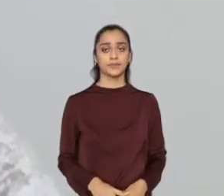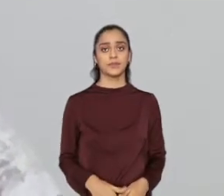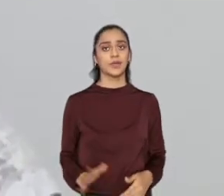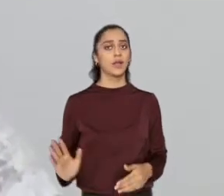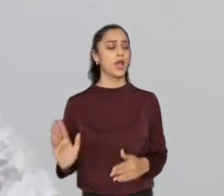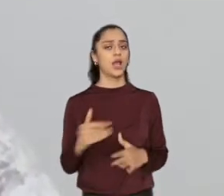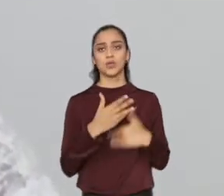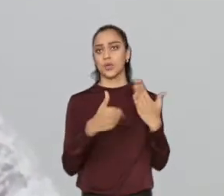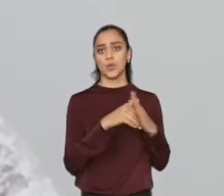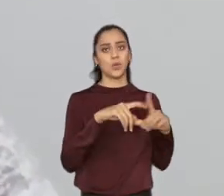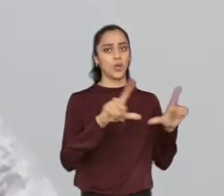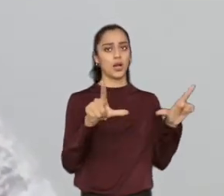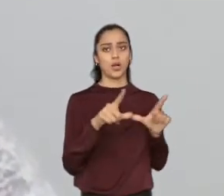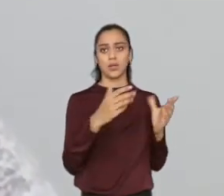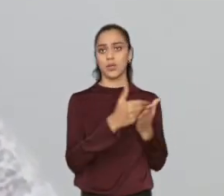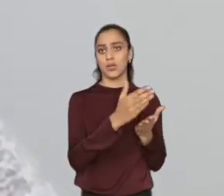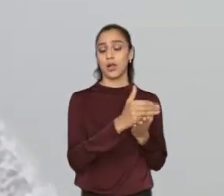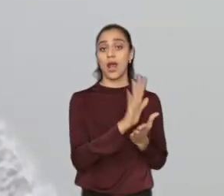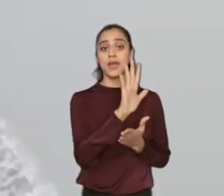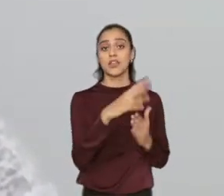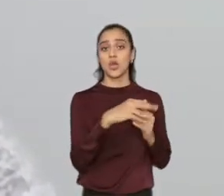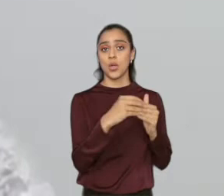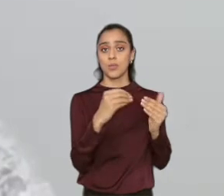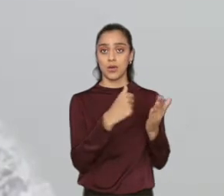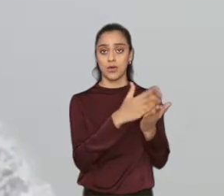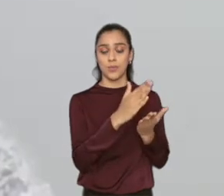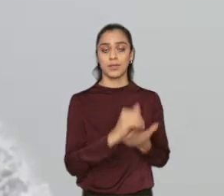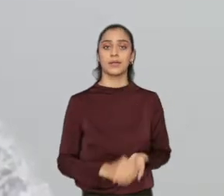En todos lados lo vendía. Ese lo vendía a $5.